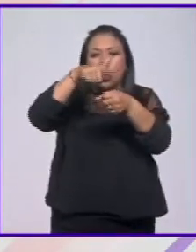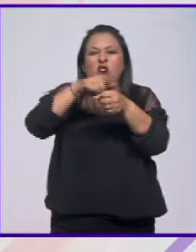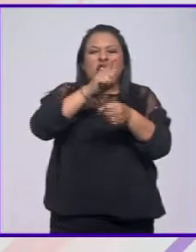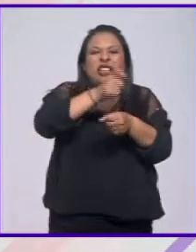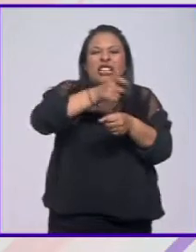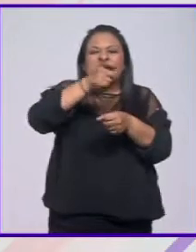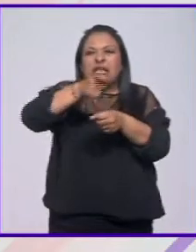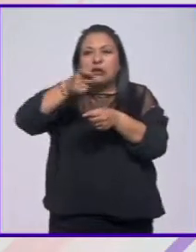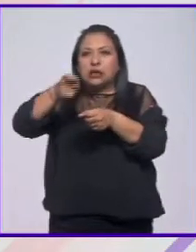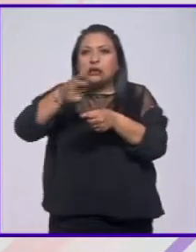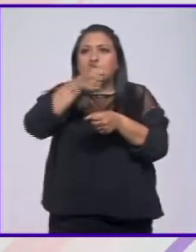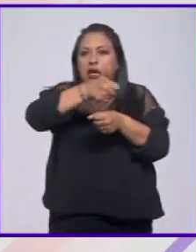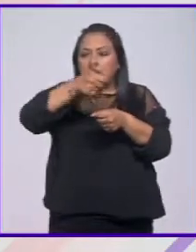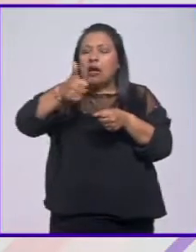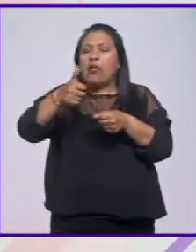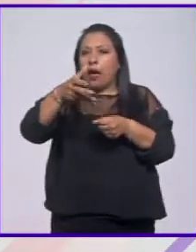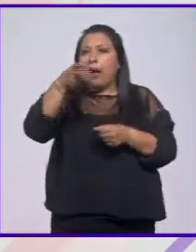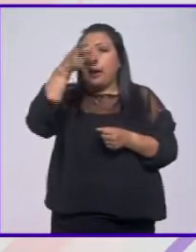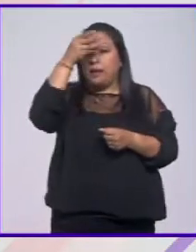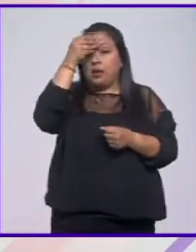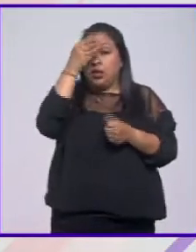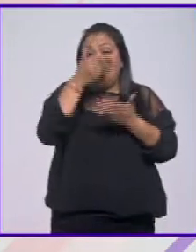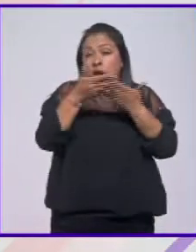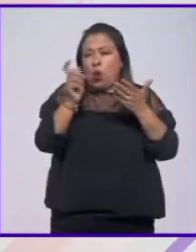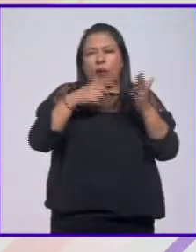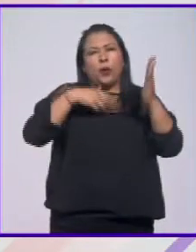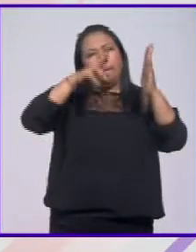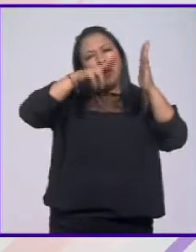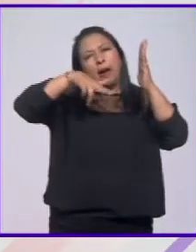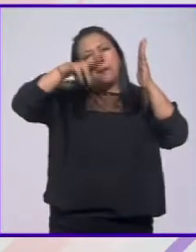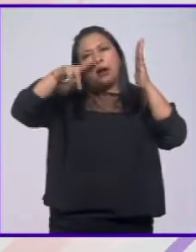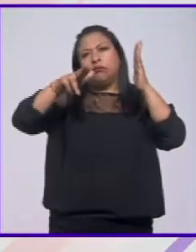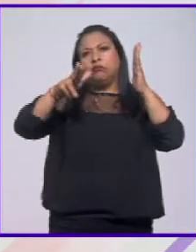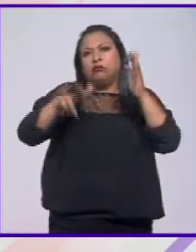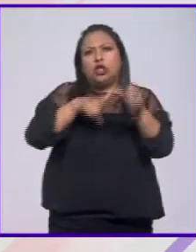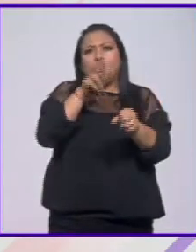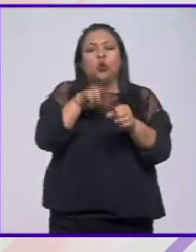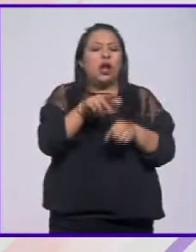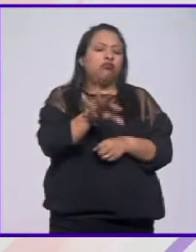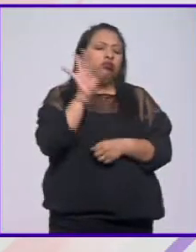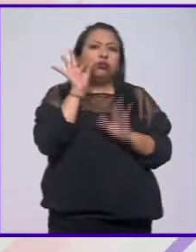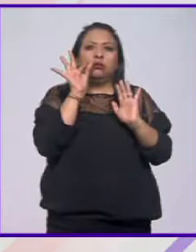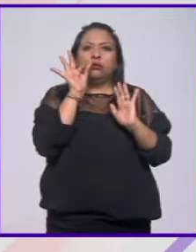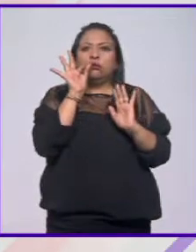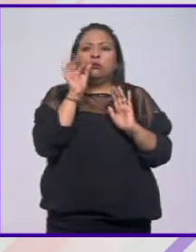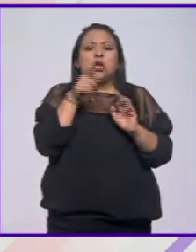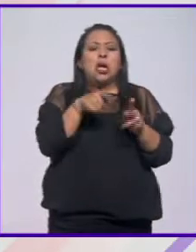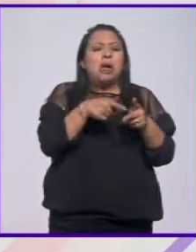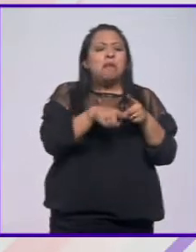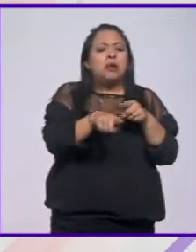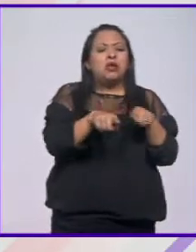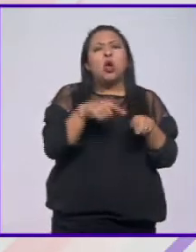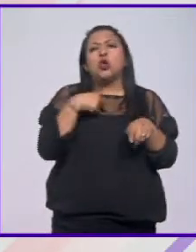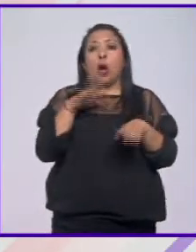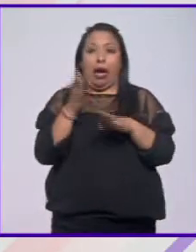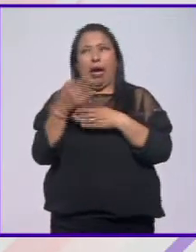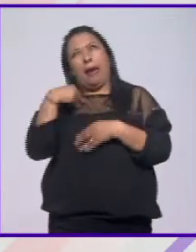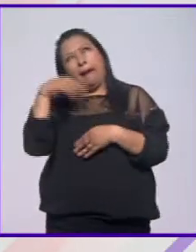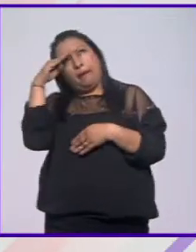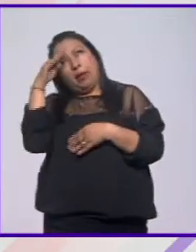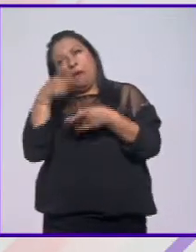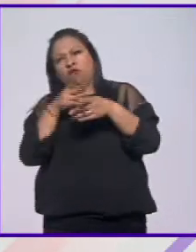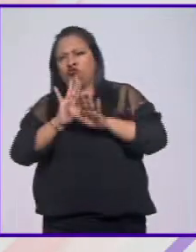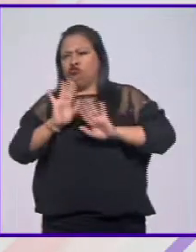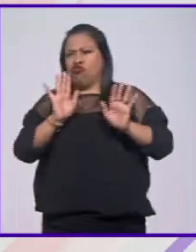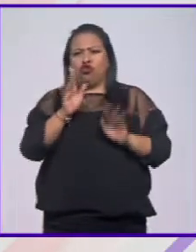Y creo que en este momento surge espontáneamente. Muchas veces empiezo con un color, ni siquiera lo tengo planeado,